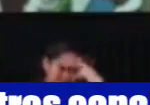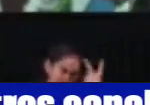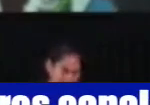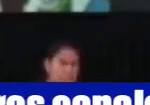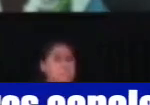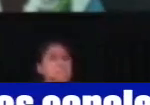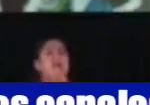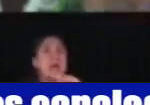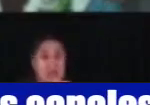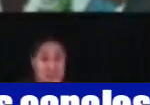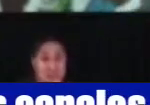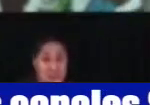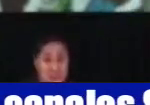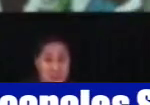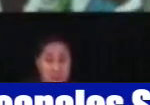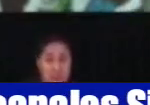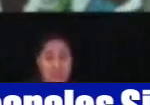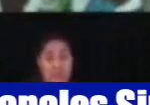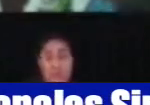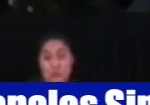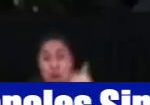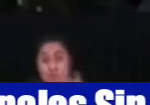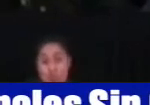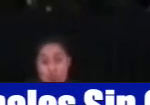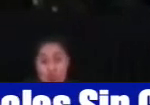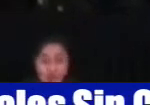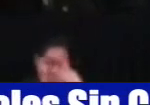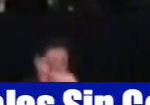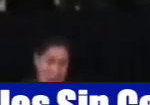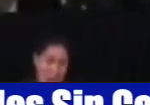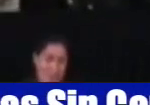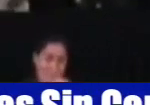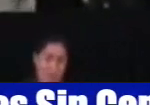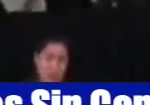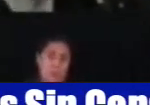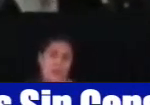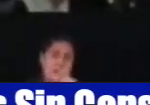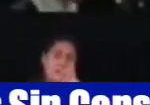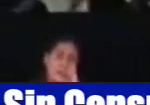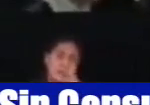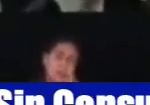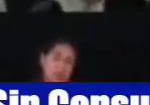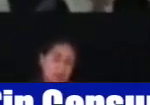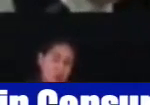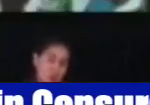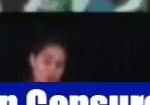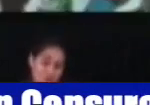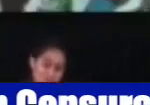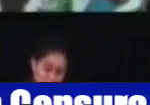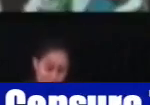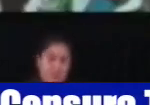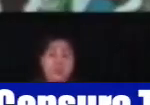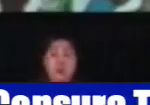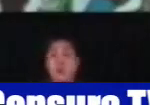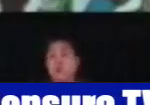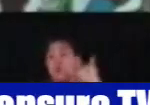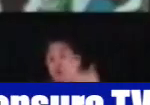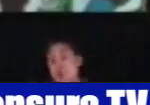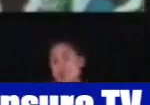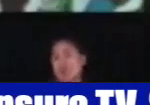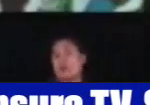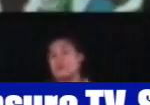Tanto frente a las elecciones para gobernador en el año 23 como para las legislativas